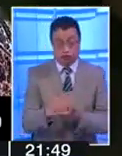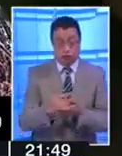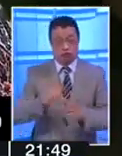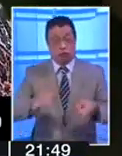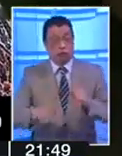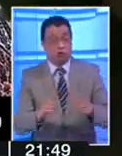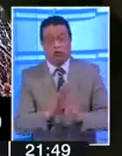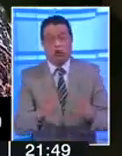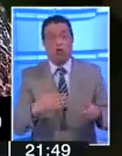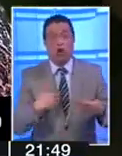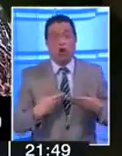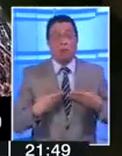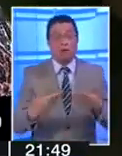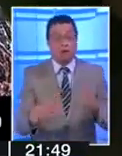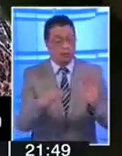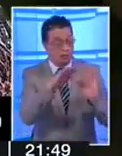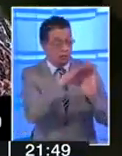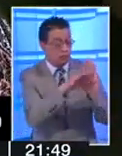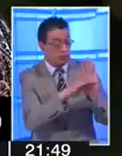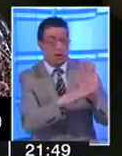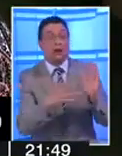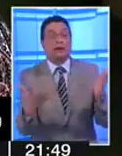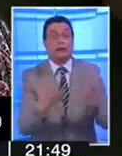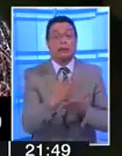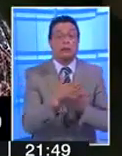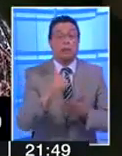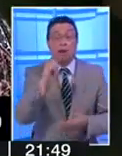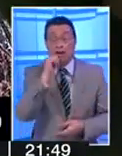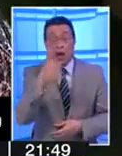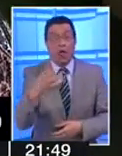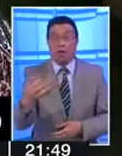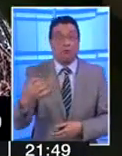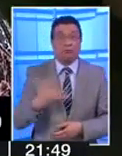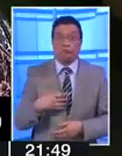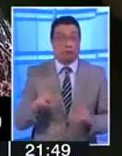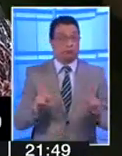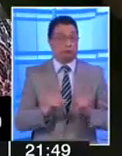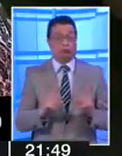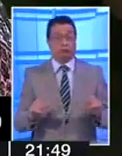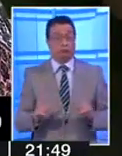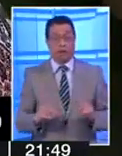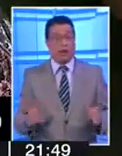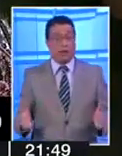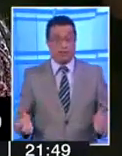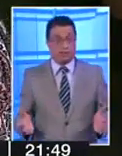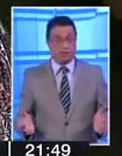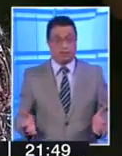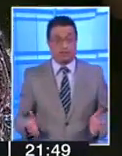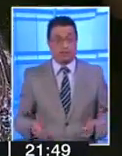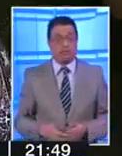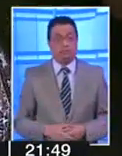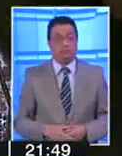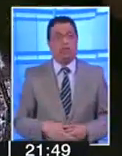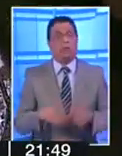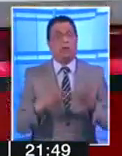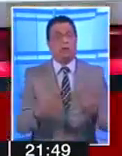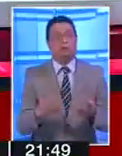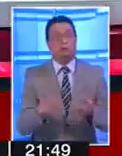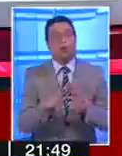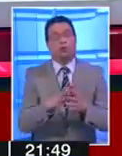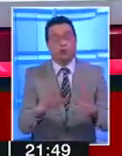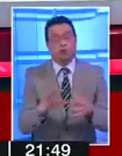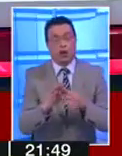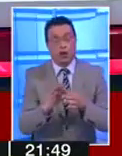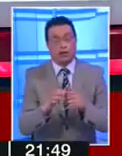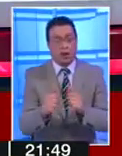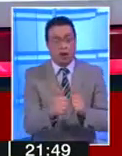y no tengo la pauta de lo que va a pasar mañana en este acto ecuménico. Solange, Robert, muchísimas gracias